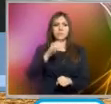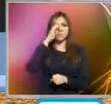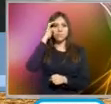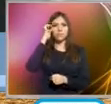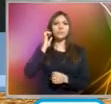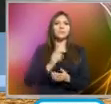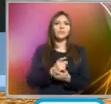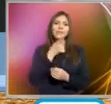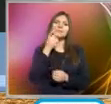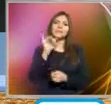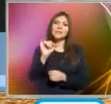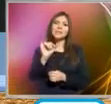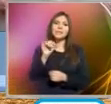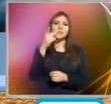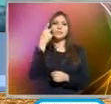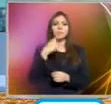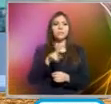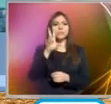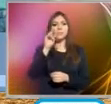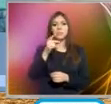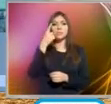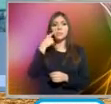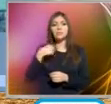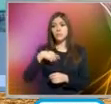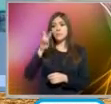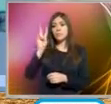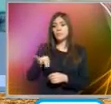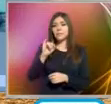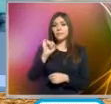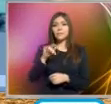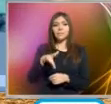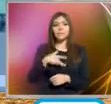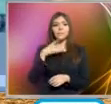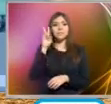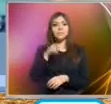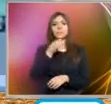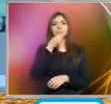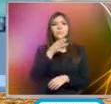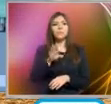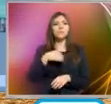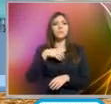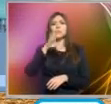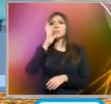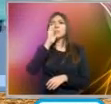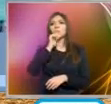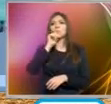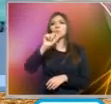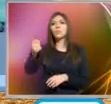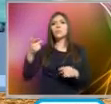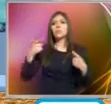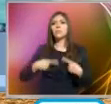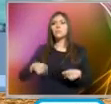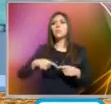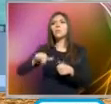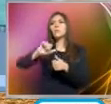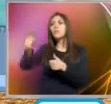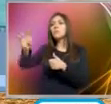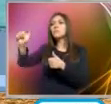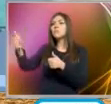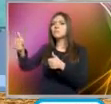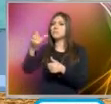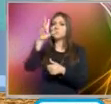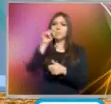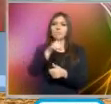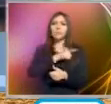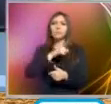Gabriela. Pero para mí lo es y yo creo que no, yo no podría estar con una persona que no lo viera de esa forma. Te voy a invitar a unas